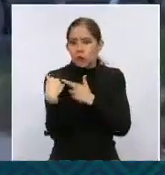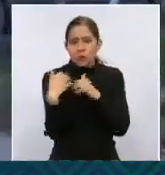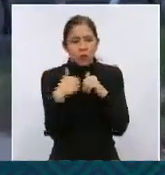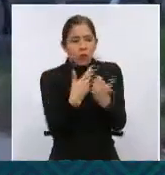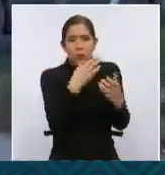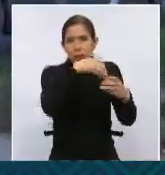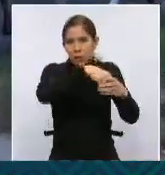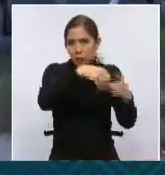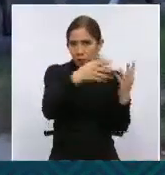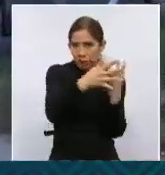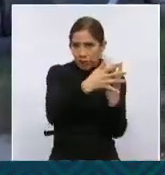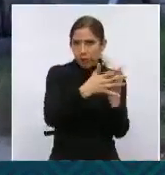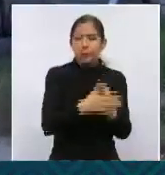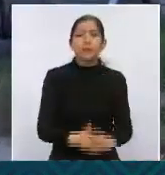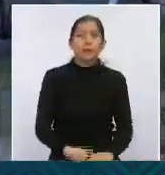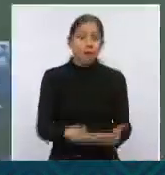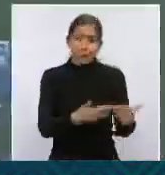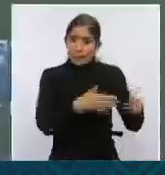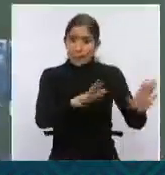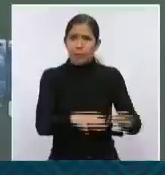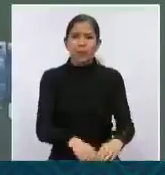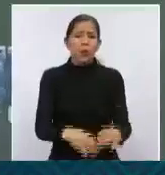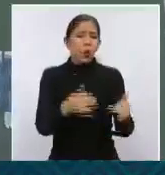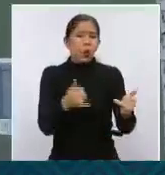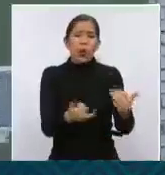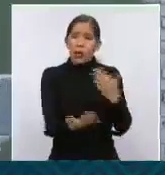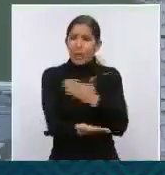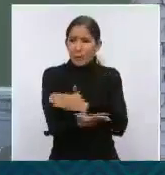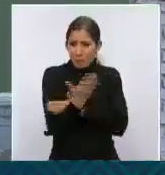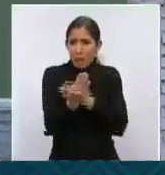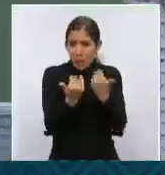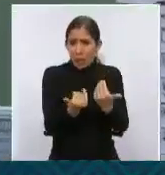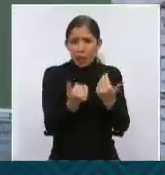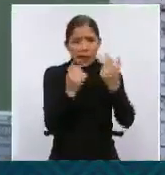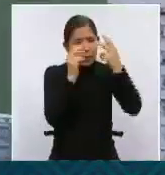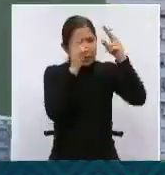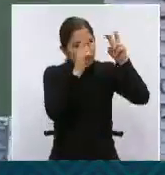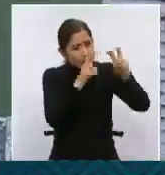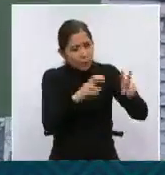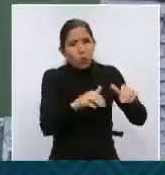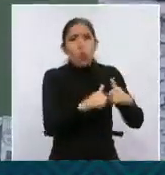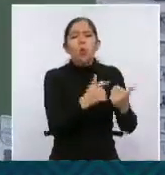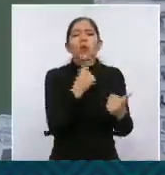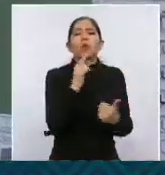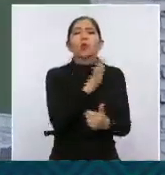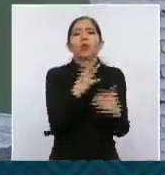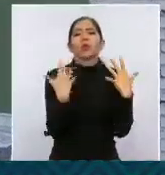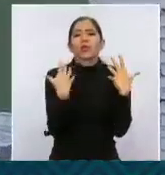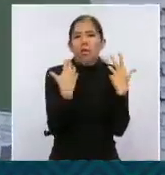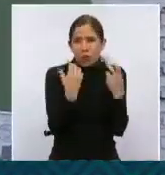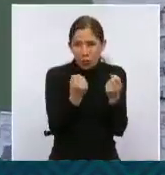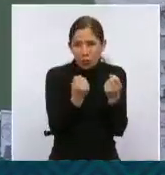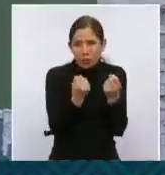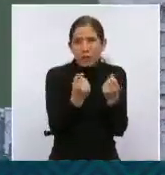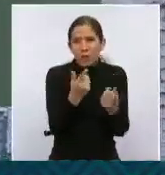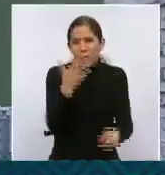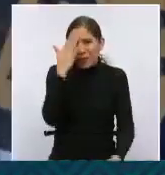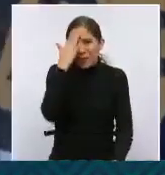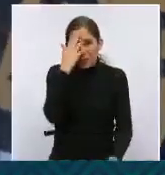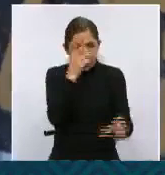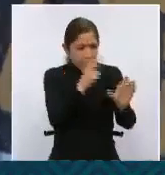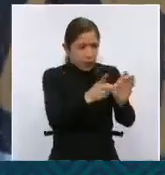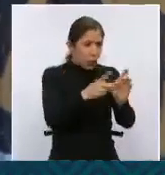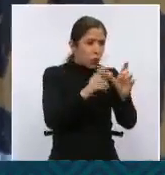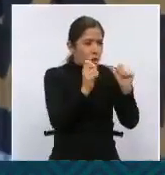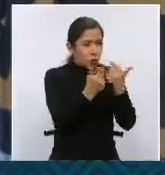libertad. Y en este momento, en horas de la mañana, se va a proceder a hacer una verificación de su estado de salud, la situación psicológica y